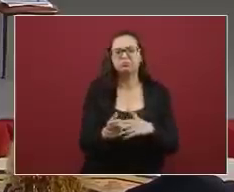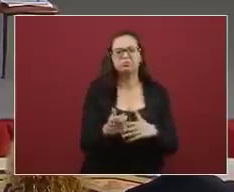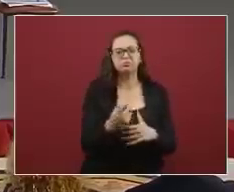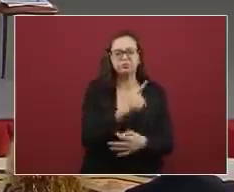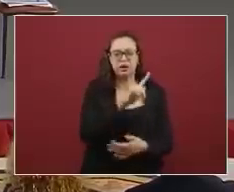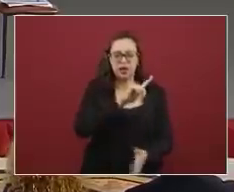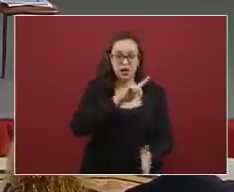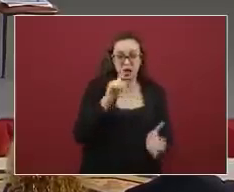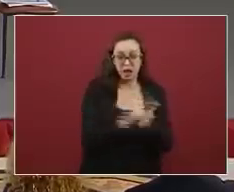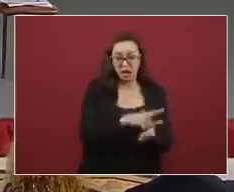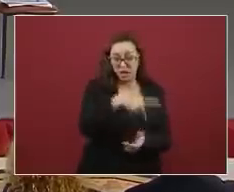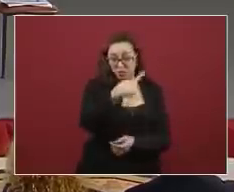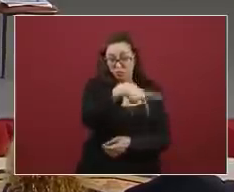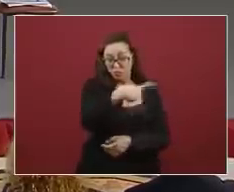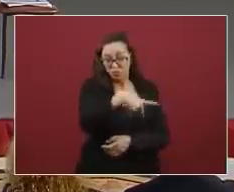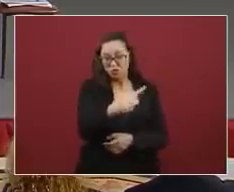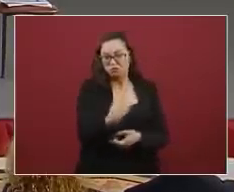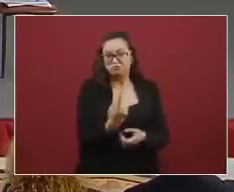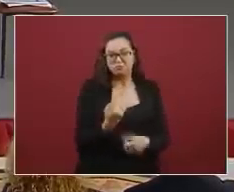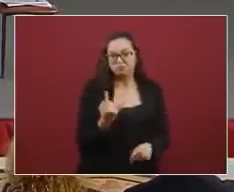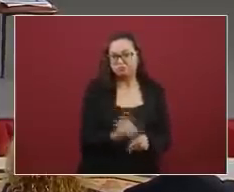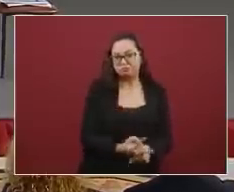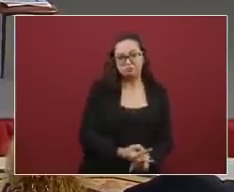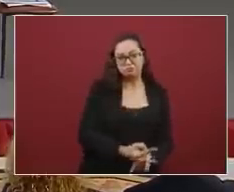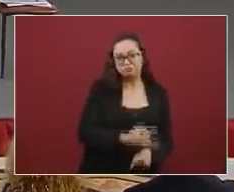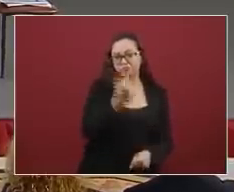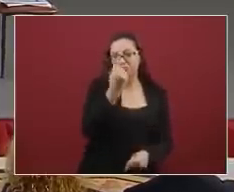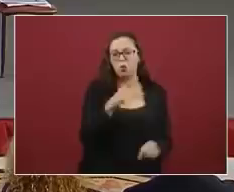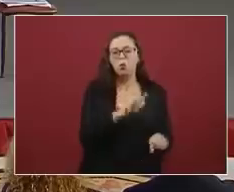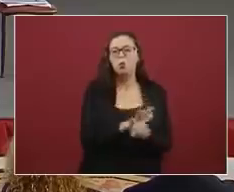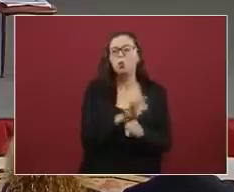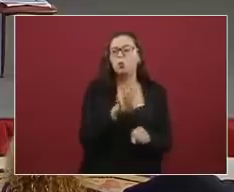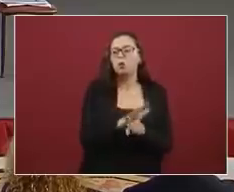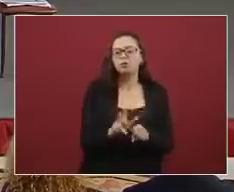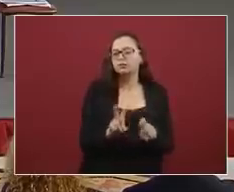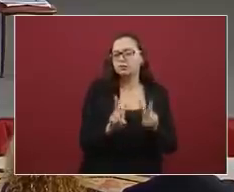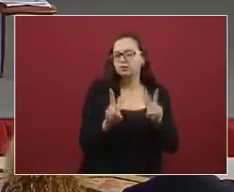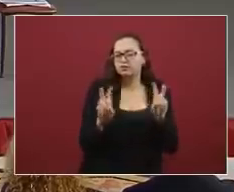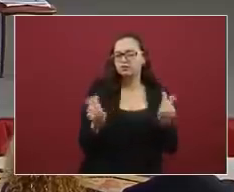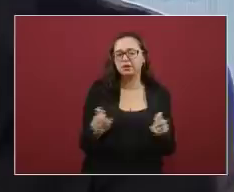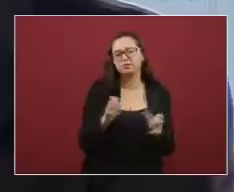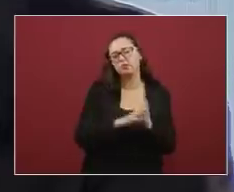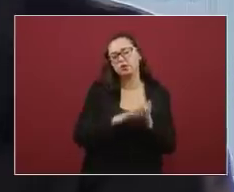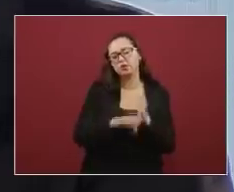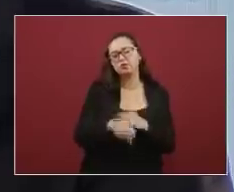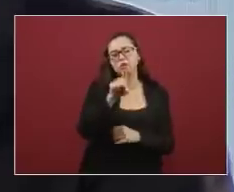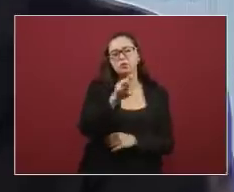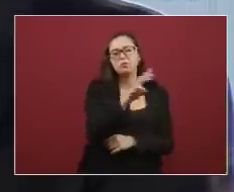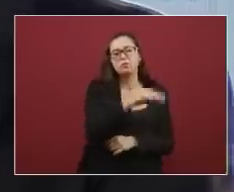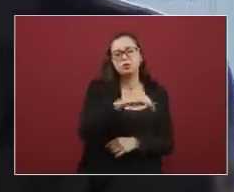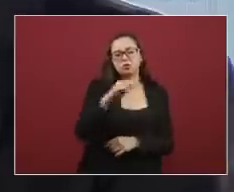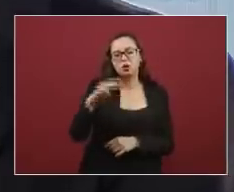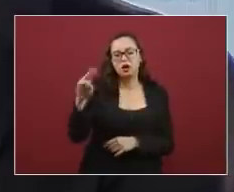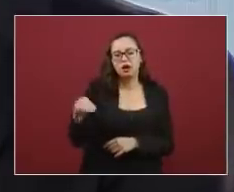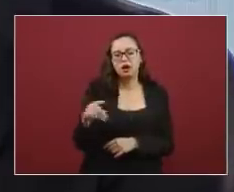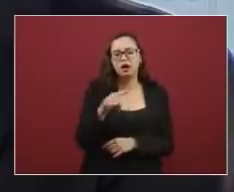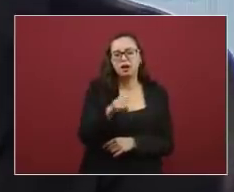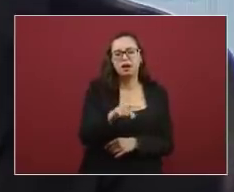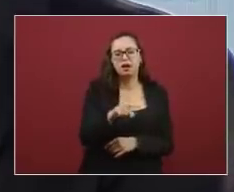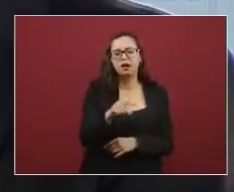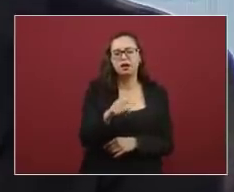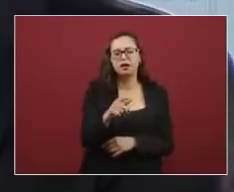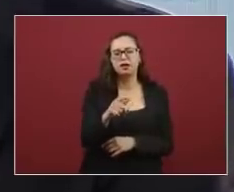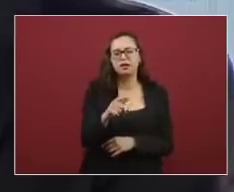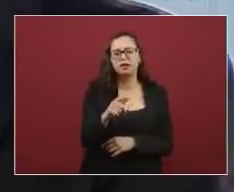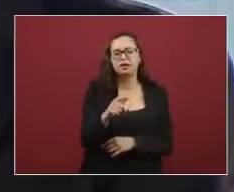la ley que ellos mismos emitieron. Este es el caso de Michoacán, por ejemplo, en donde vimos